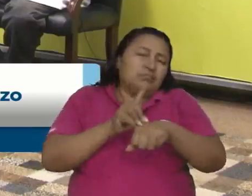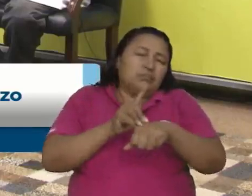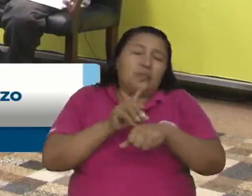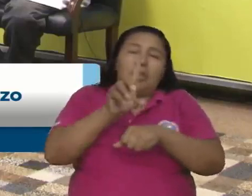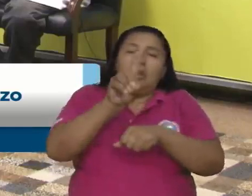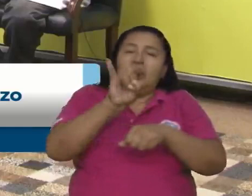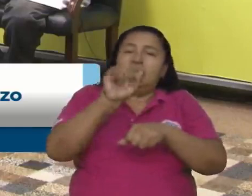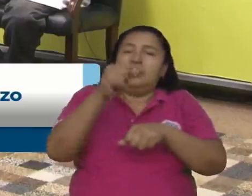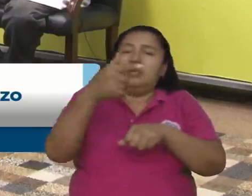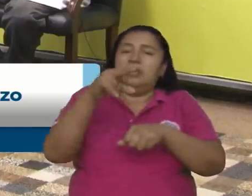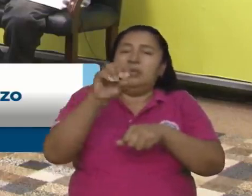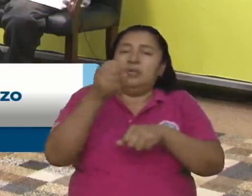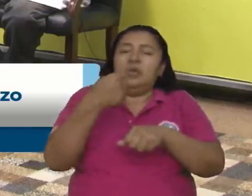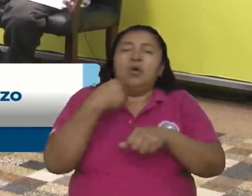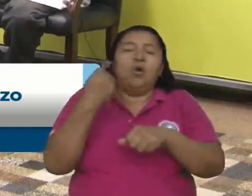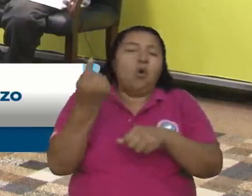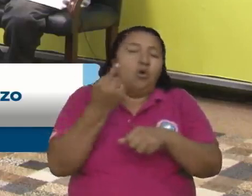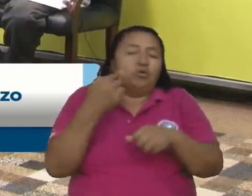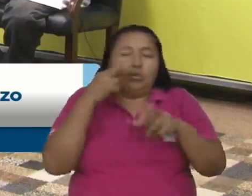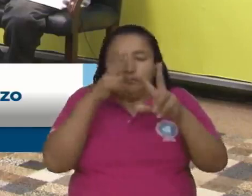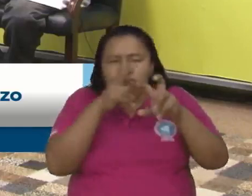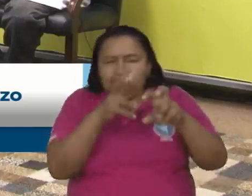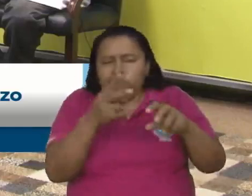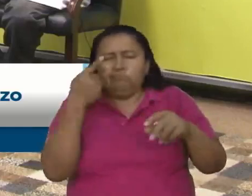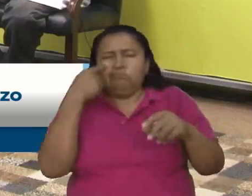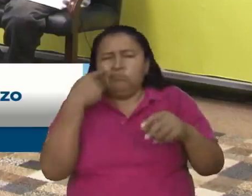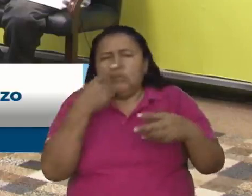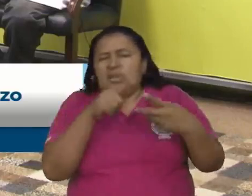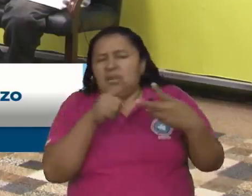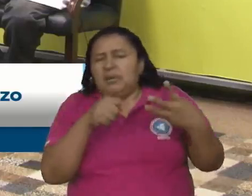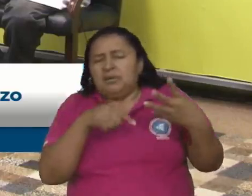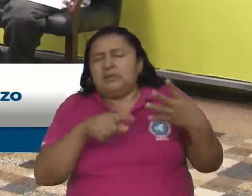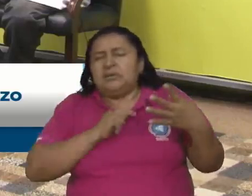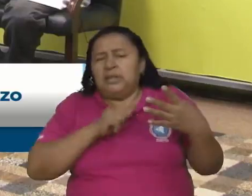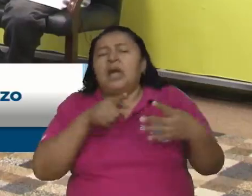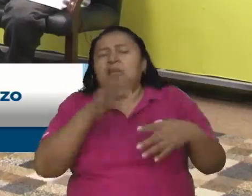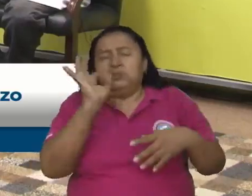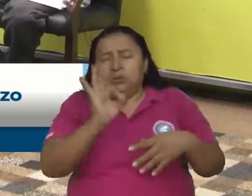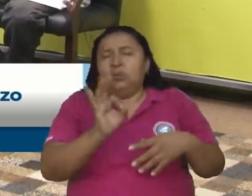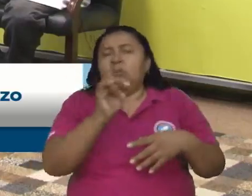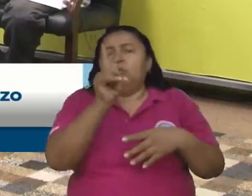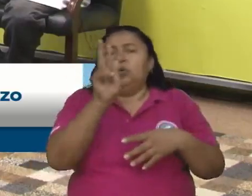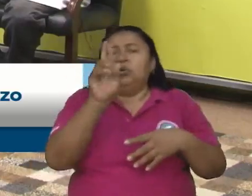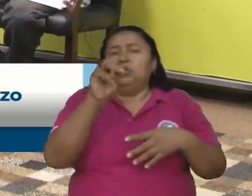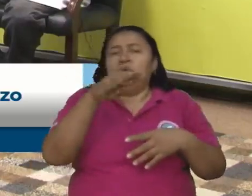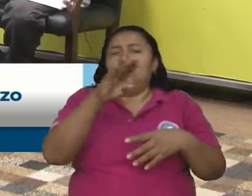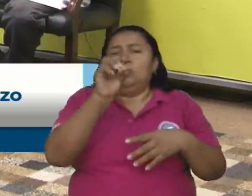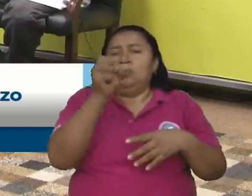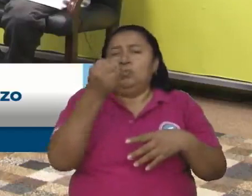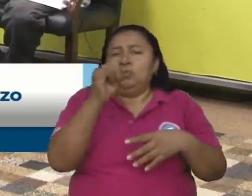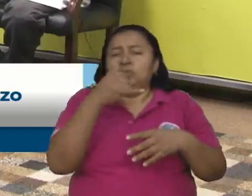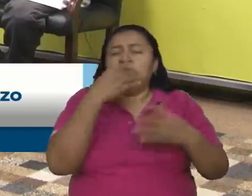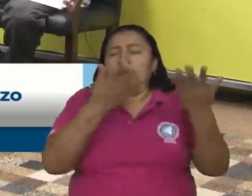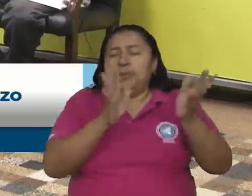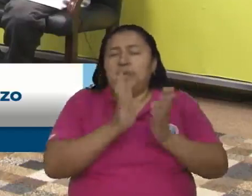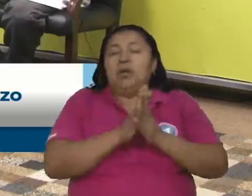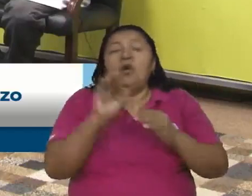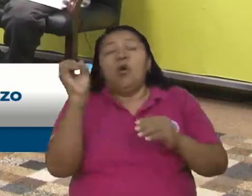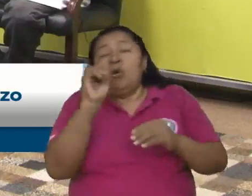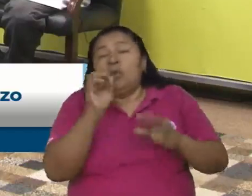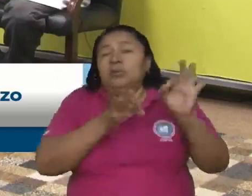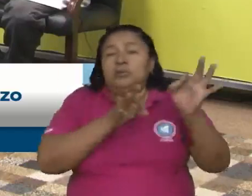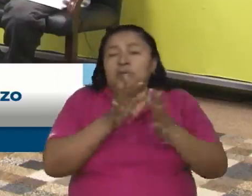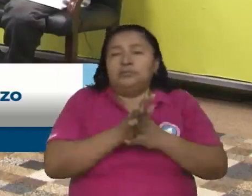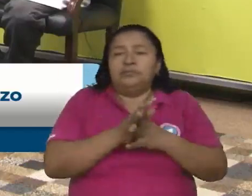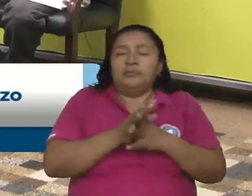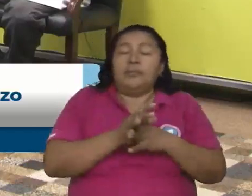hay necesidad solo con los síntomas, la sintomatología? ¿Ustedes ya ven que puede ser una trombosis o estar expuesta a una trombosis? Ok,